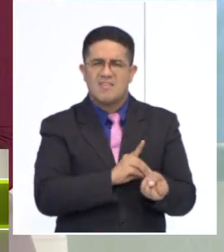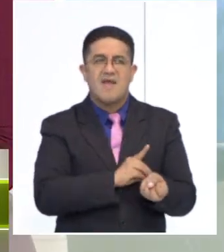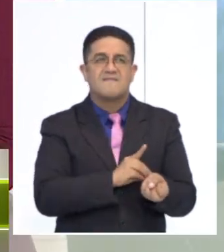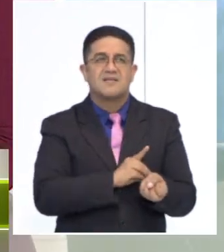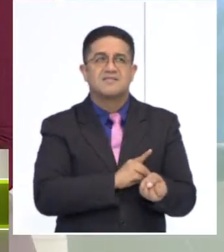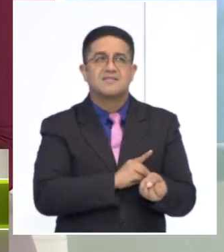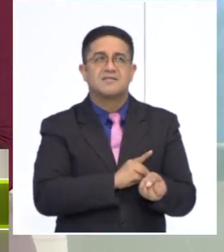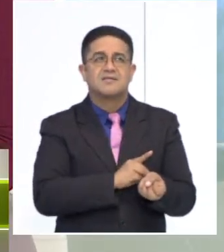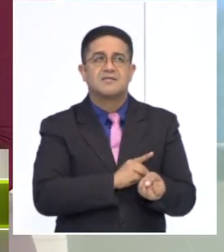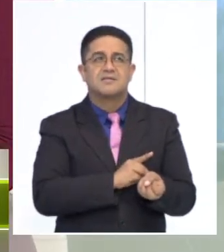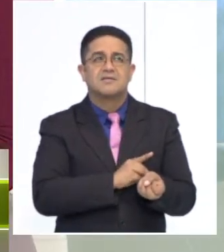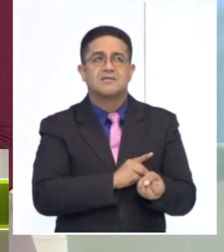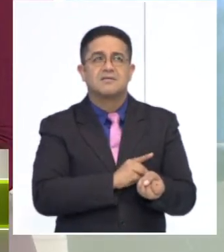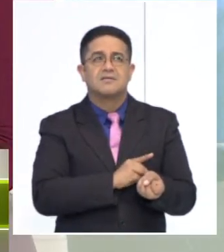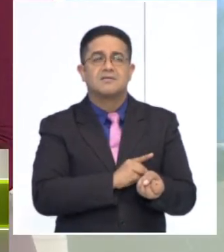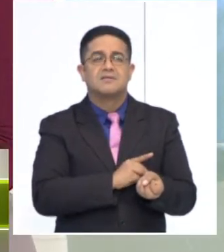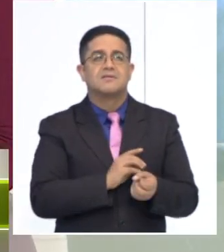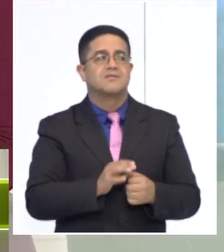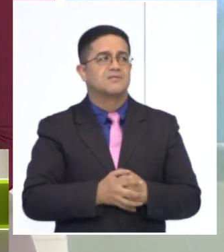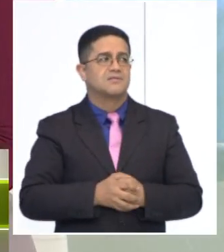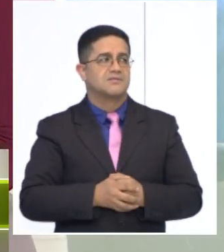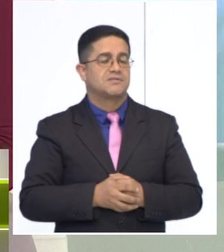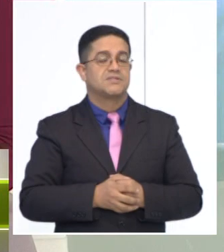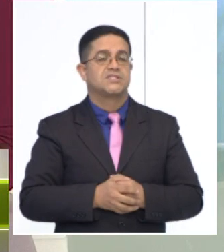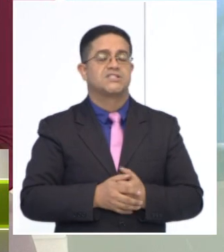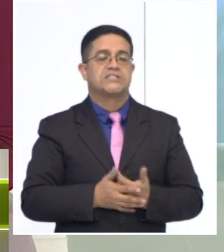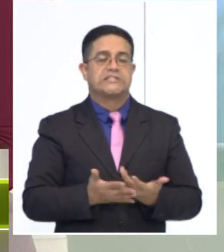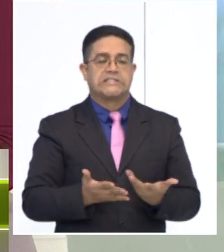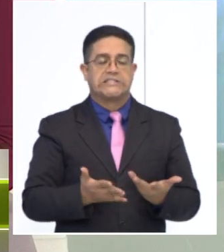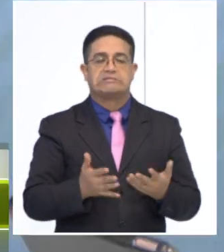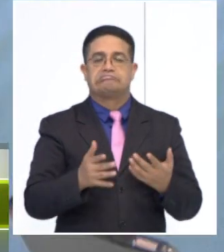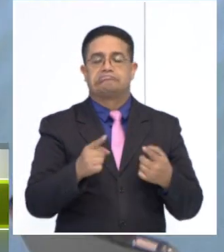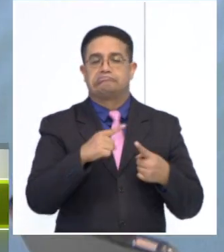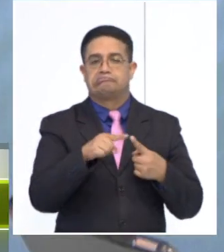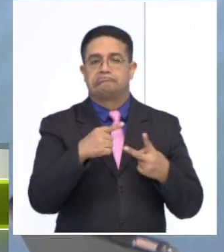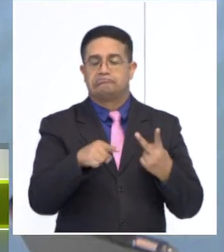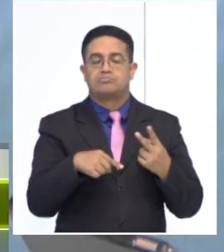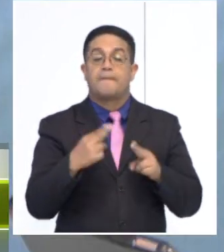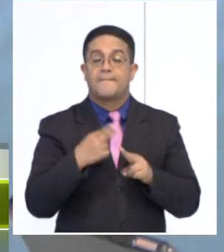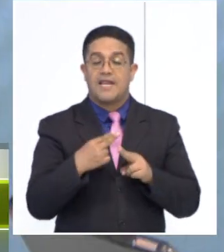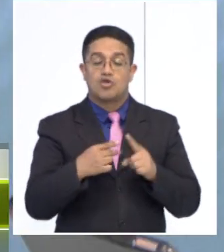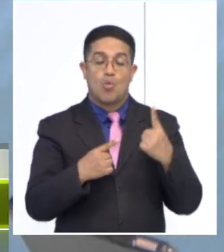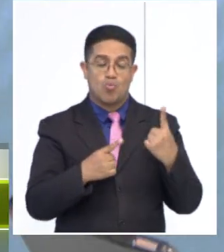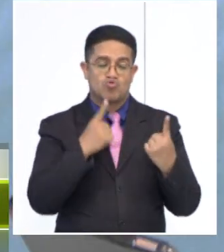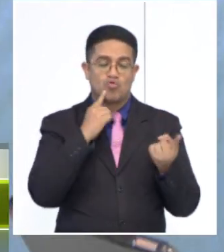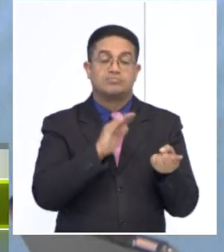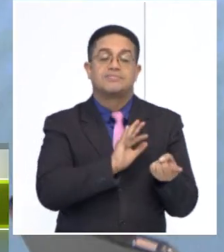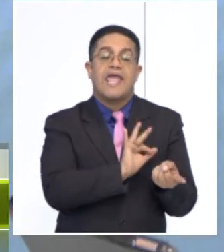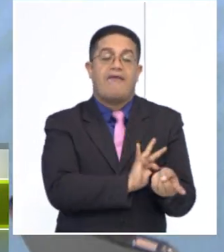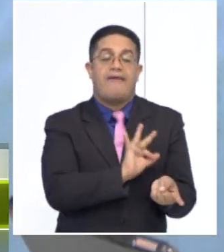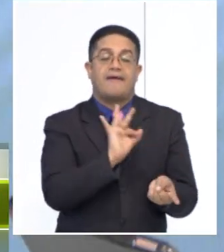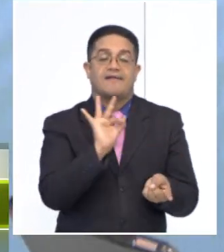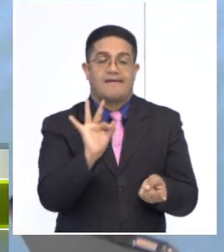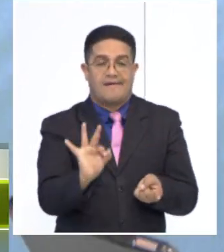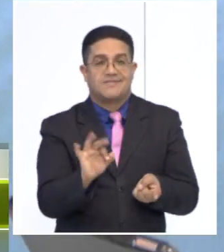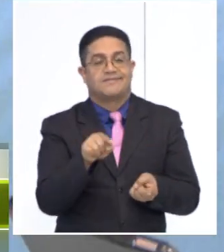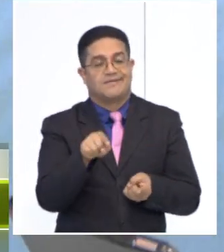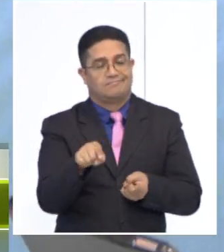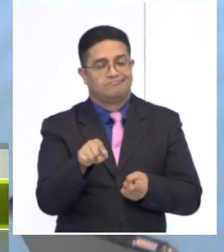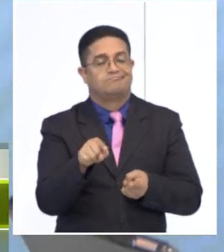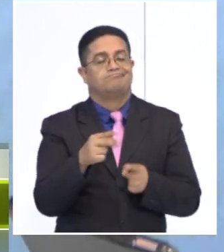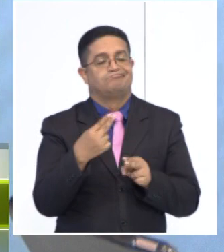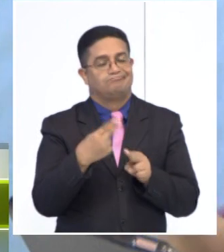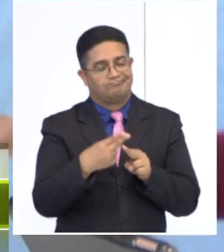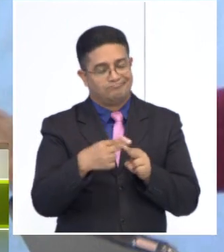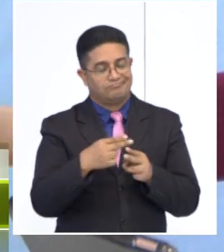Para la diabetes. Ser propenso a la diabetes. A la diabetes. Los factores de riesgo, uno, la herencia, ¿ok? Ese es uno de los factores de